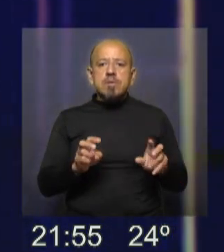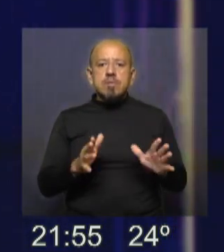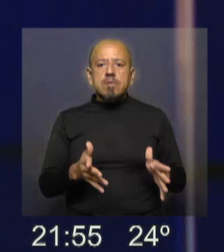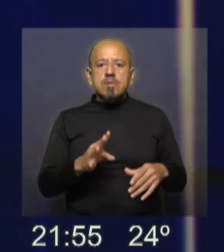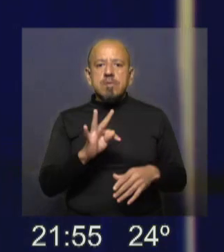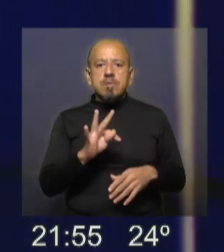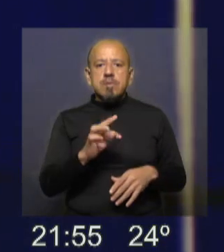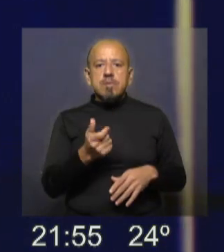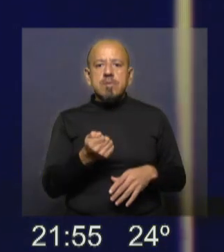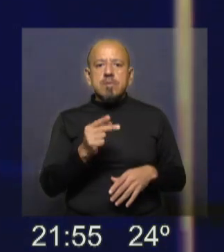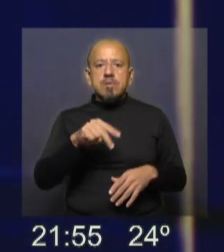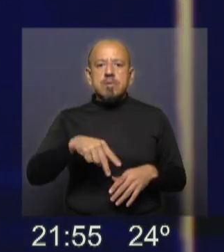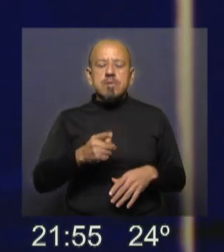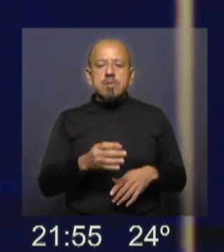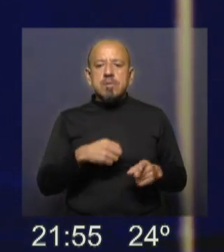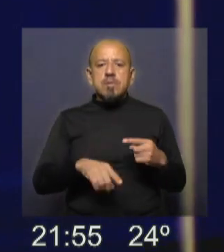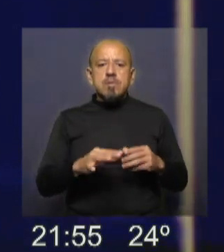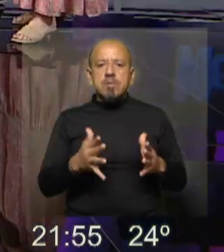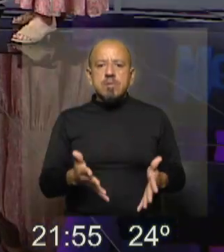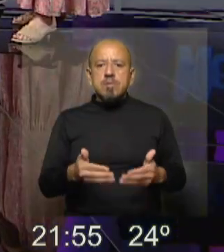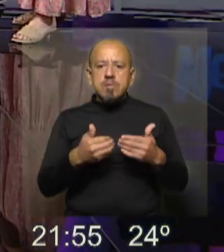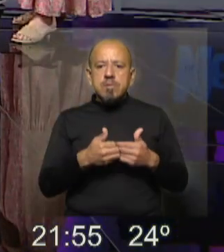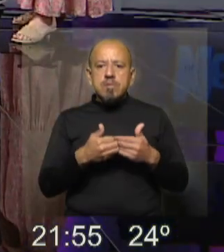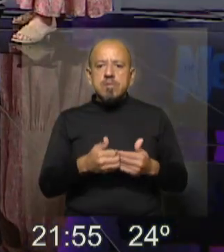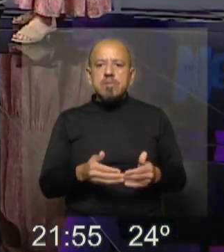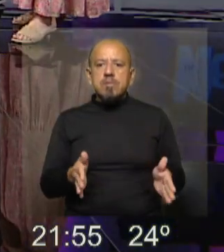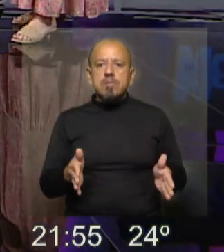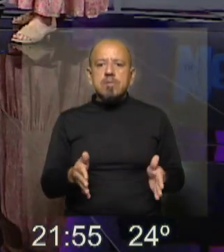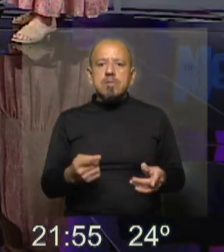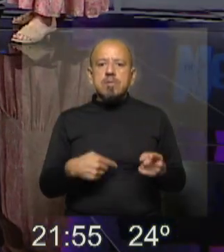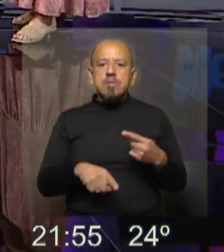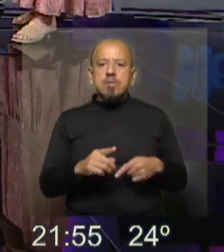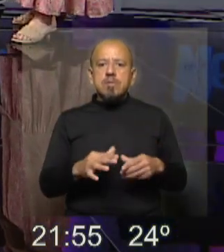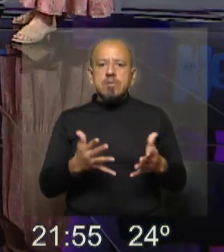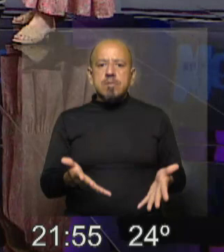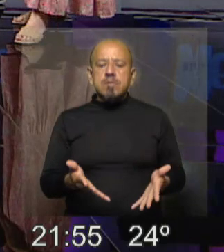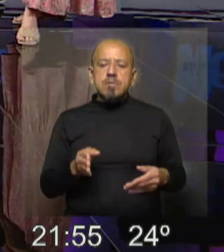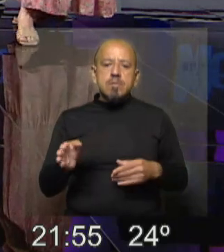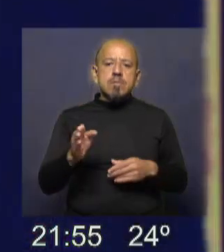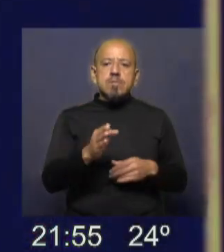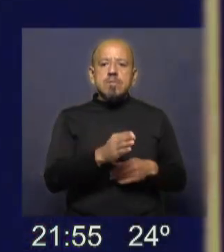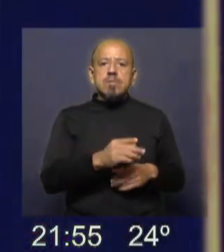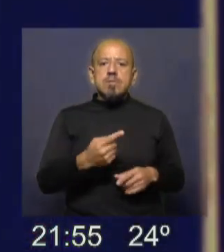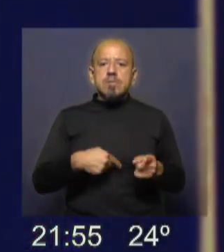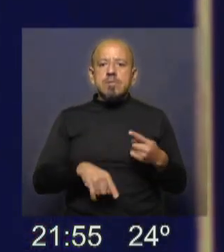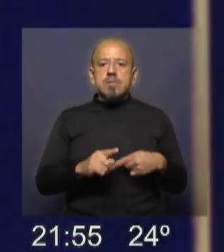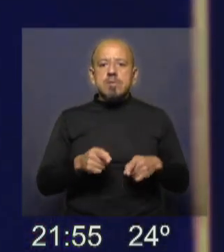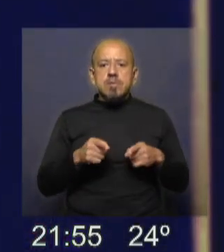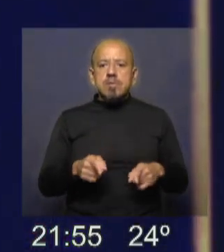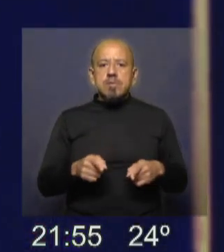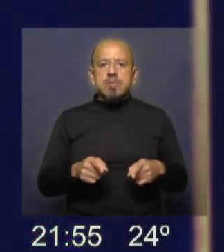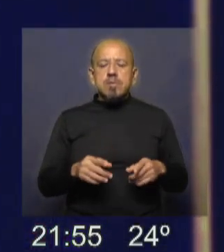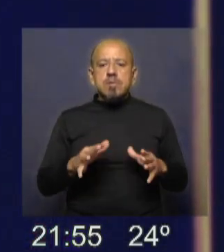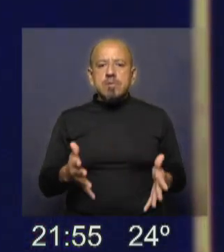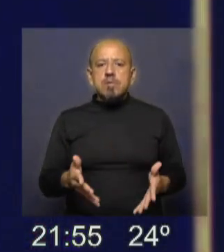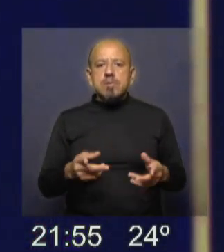empezás muchas veces desde un lugar un poco, si se quiere, trillado, un poco, vas a los lugares comunes, pero es un mundo tan grande